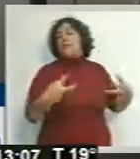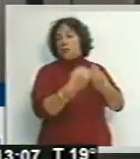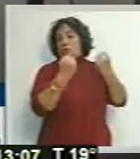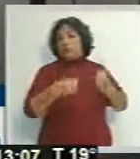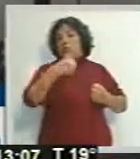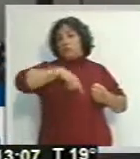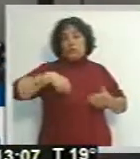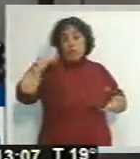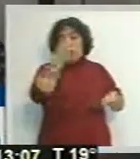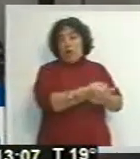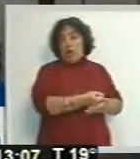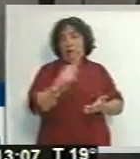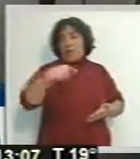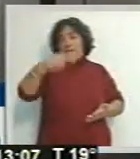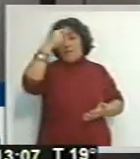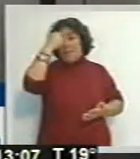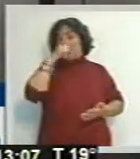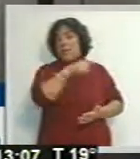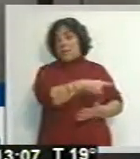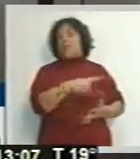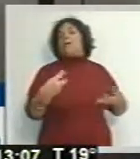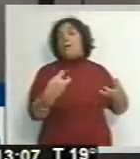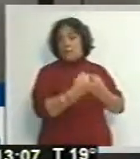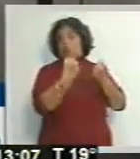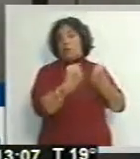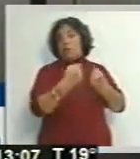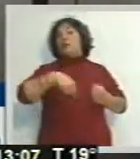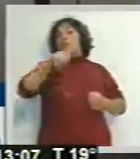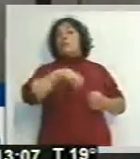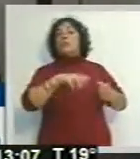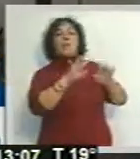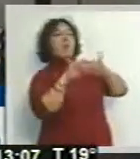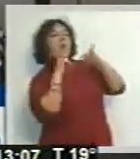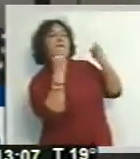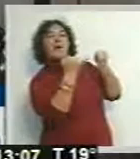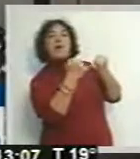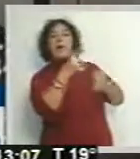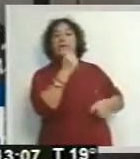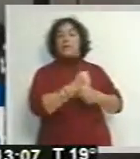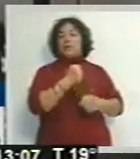transferimos fondos mensualmente a la fundación. Entonces vamos a evaluar el correcto funcionamiento.